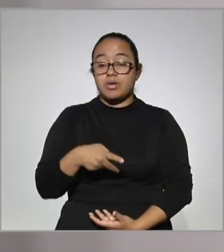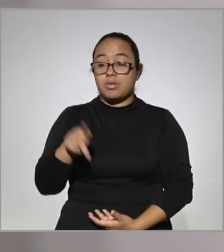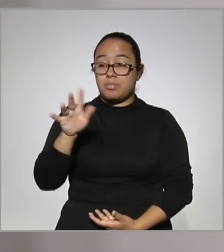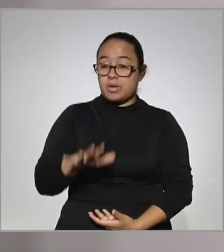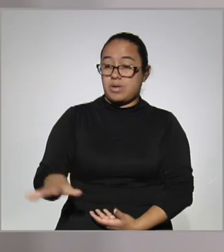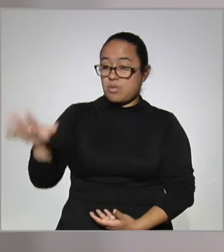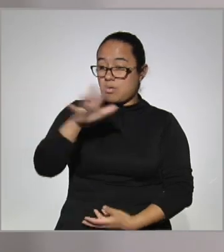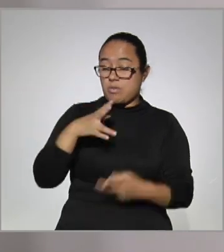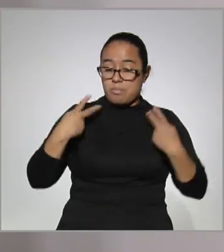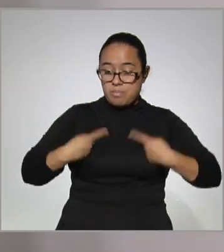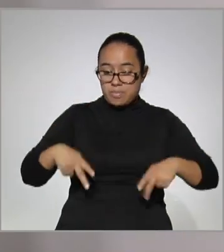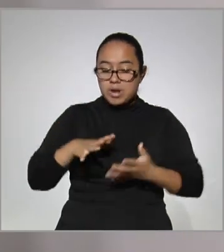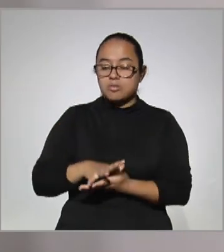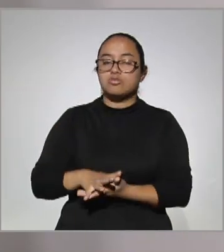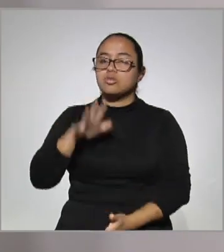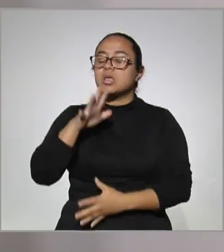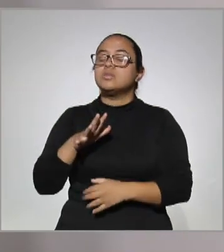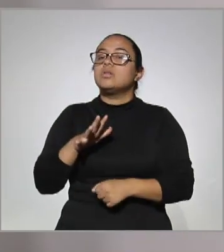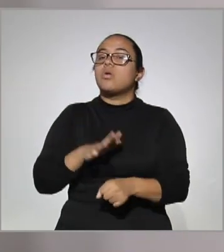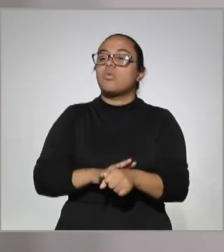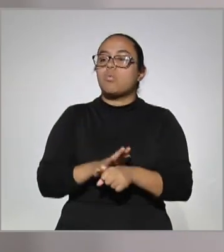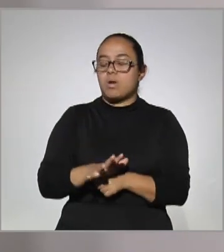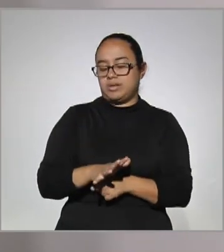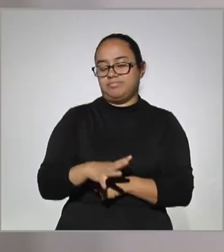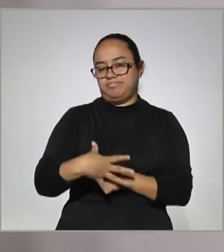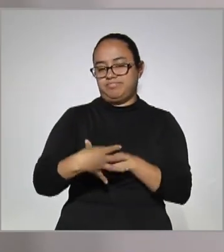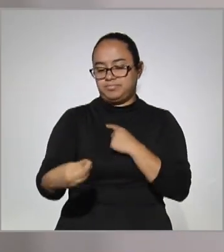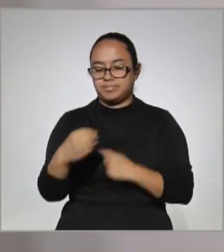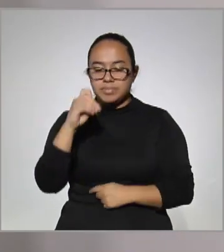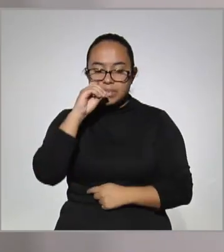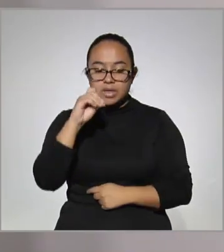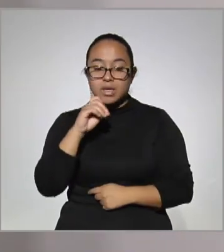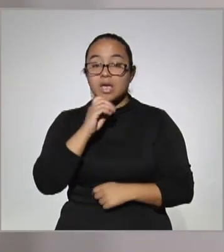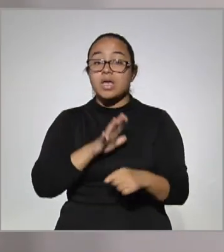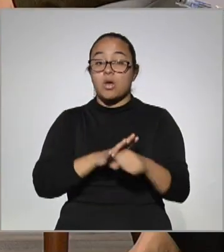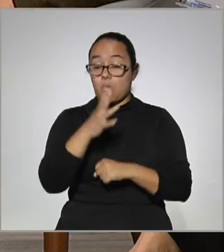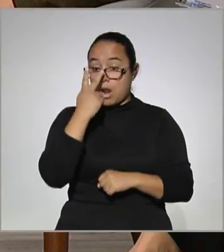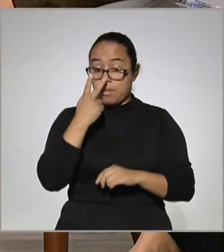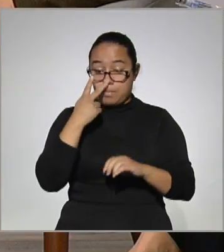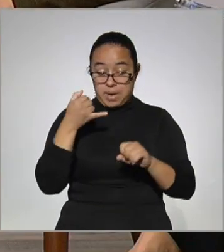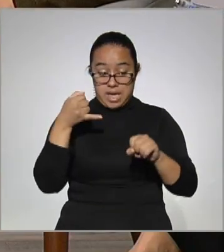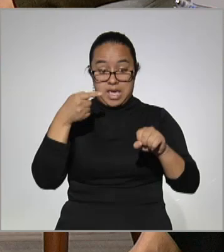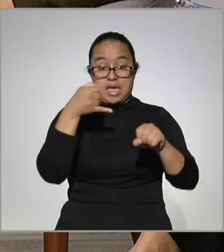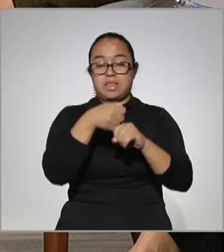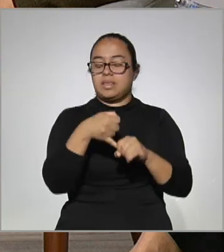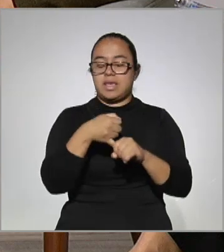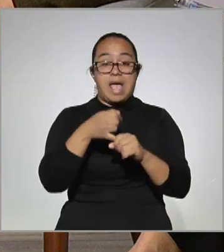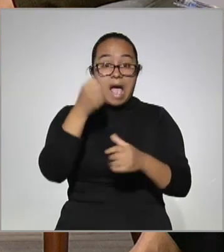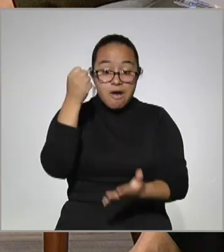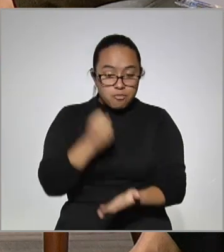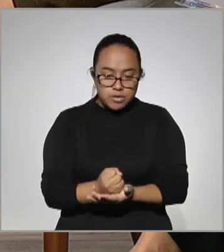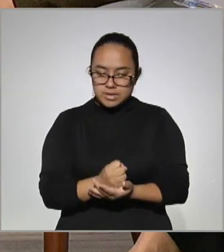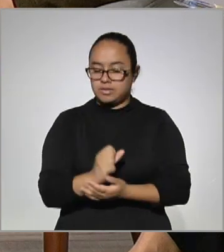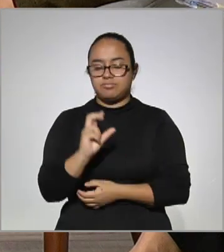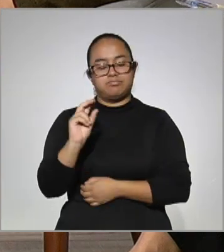población general por transmisión sexual y no necesariamente por penetración. Es algo bien importante,